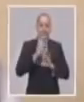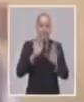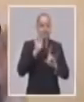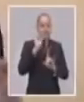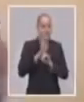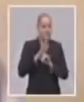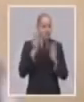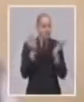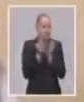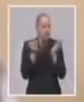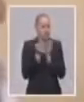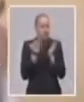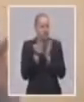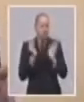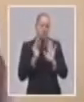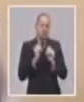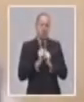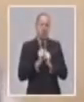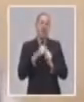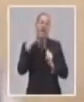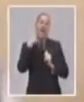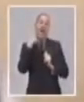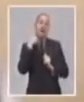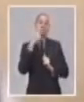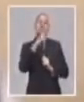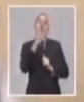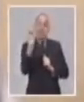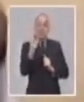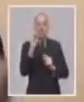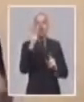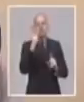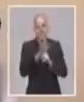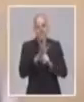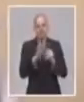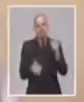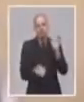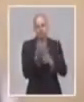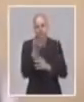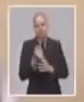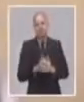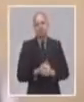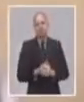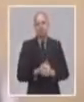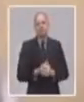años 2000. El año 2001, el ataque a las Torres Gemelas, la ley